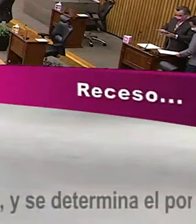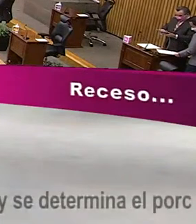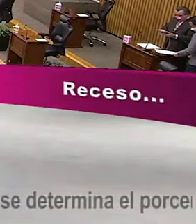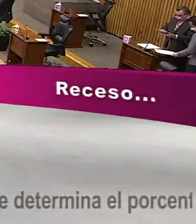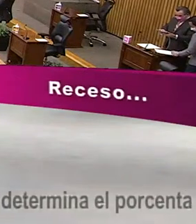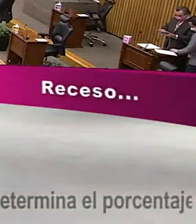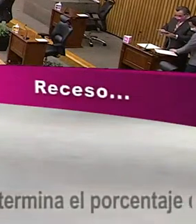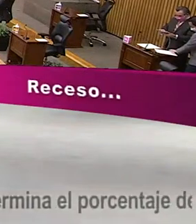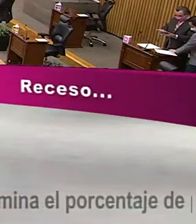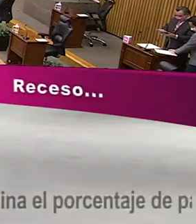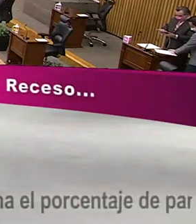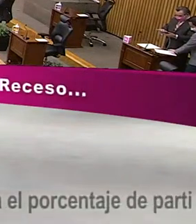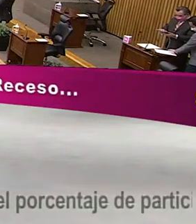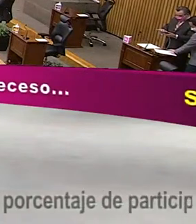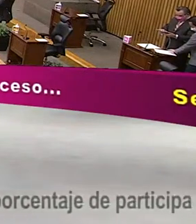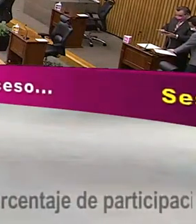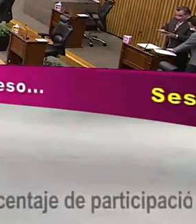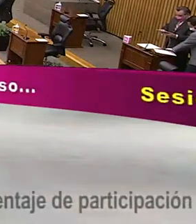y